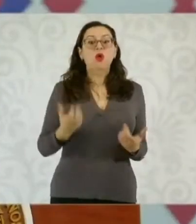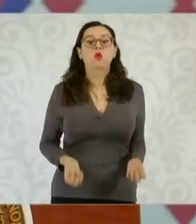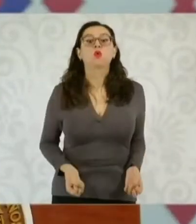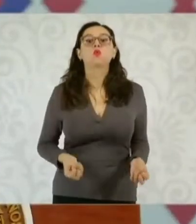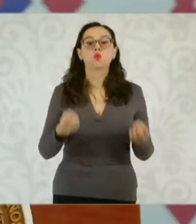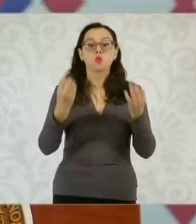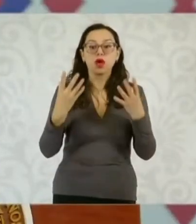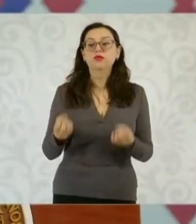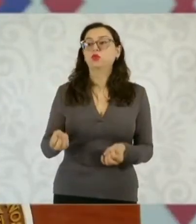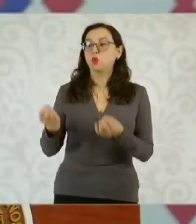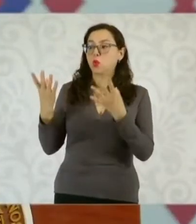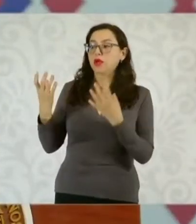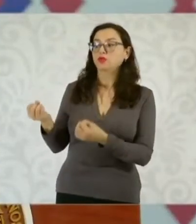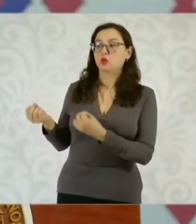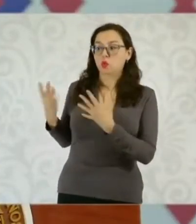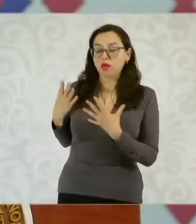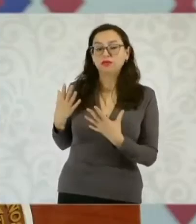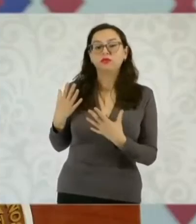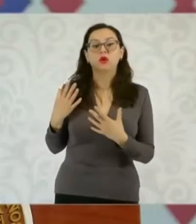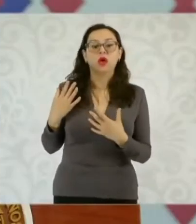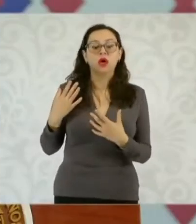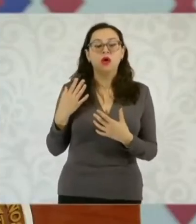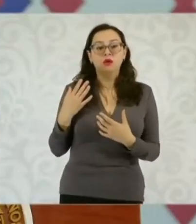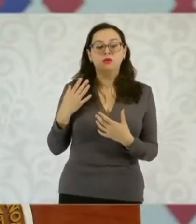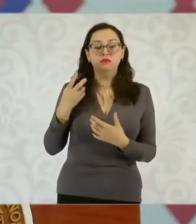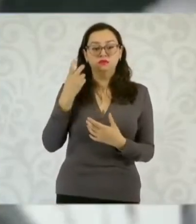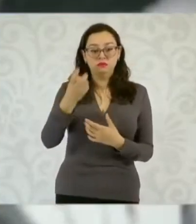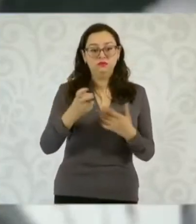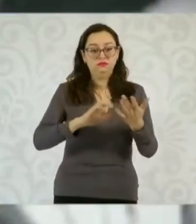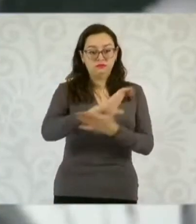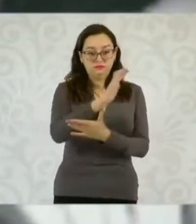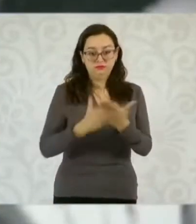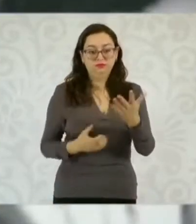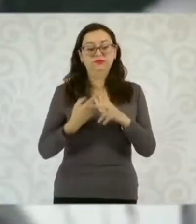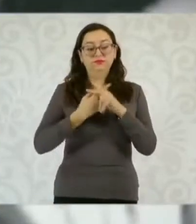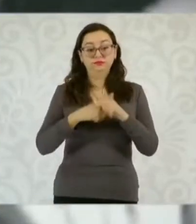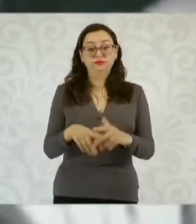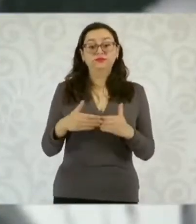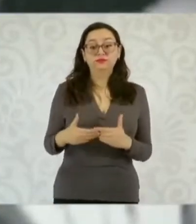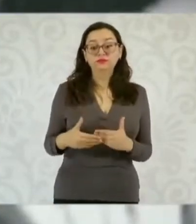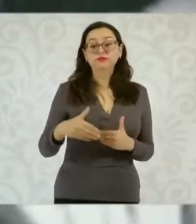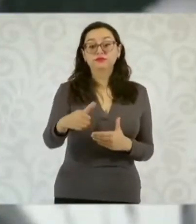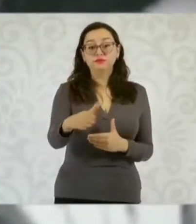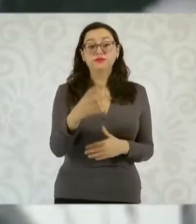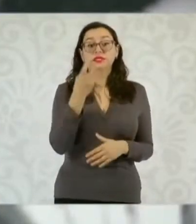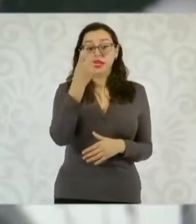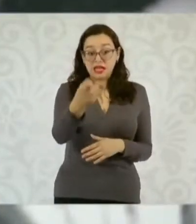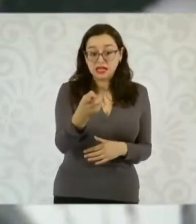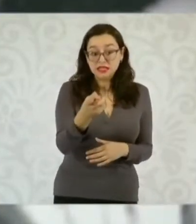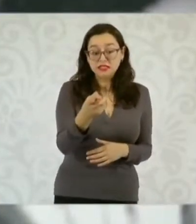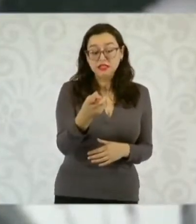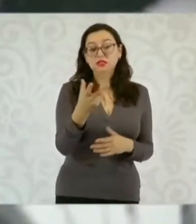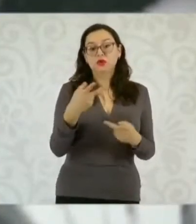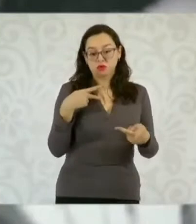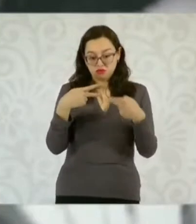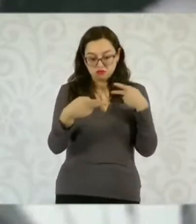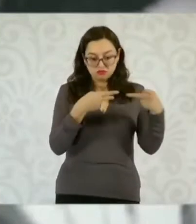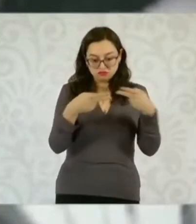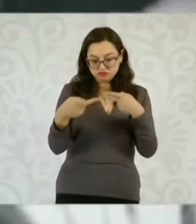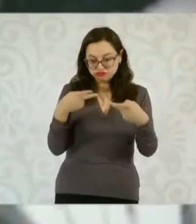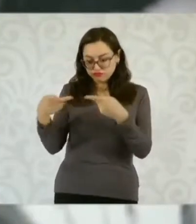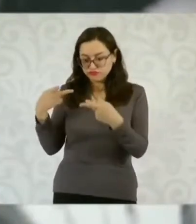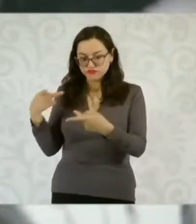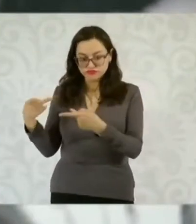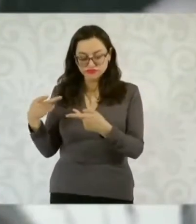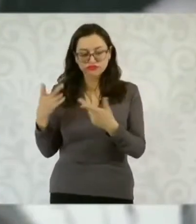dispositivos, va a solicitar a la proveeduría a partir de que los contratos puedan ser ejecutados. Este es un proceso no trivial de planeación,